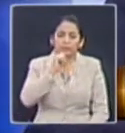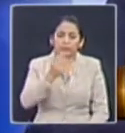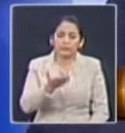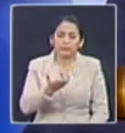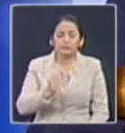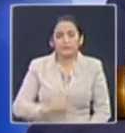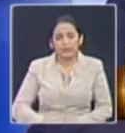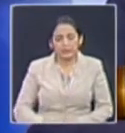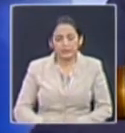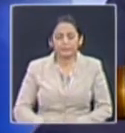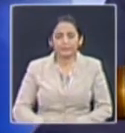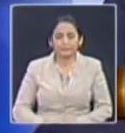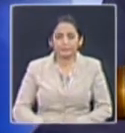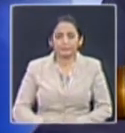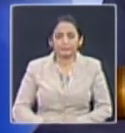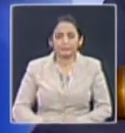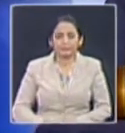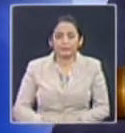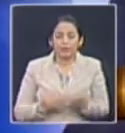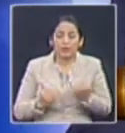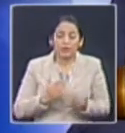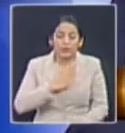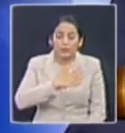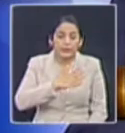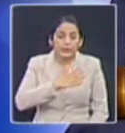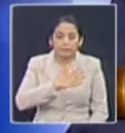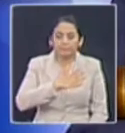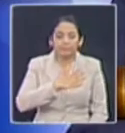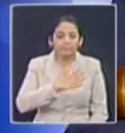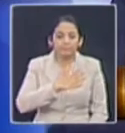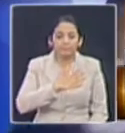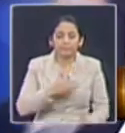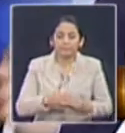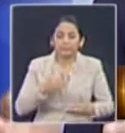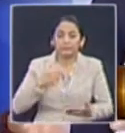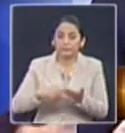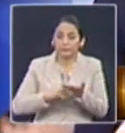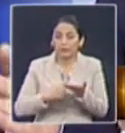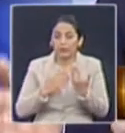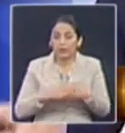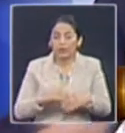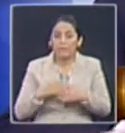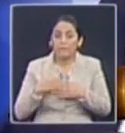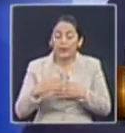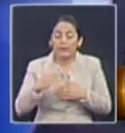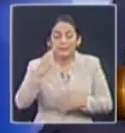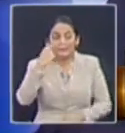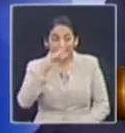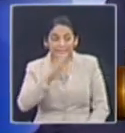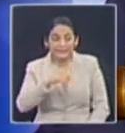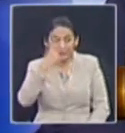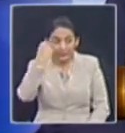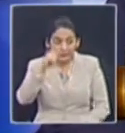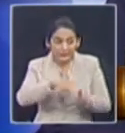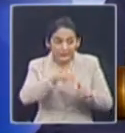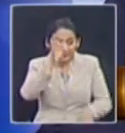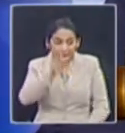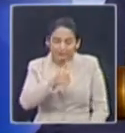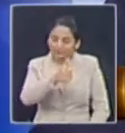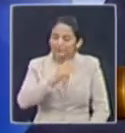podido sentarse y ponerse de acuerdo. Lamentablemente, una vez que esto se dio, luego ya en la práctica, yo creo que el gobierno pues